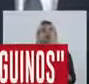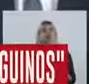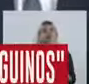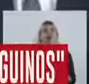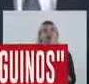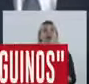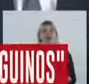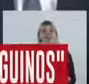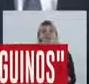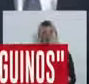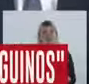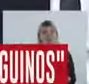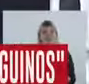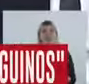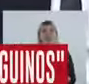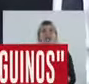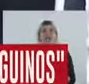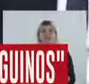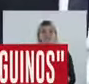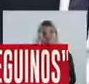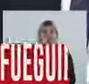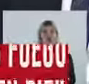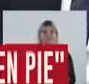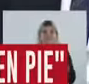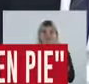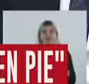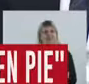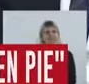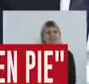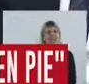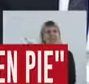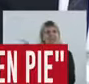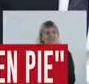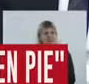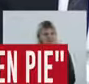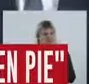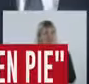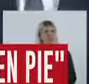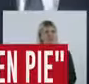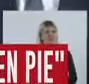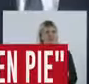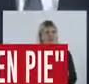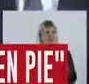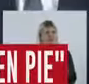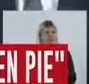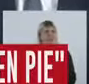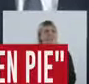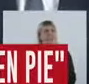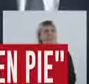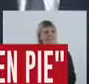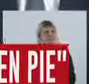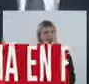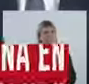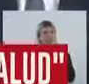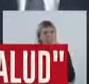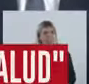era de Antonio, que Antonio se la había copiado a alguien. Pero Antonio Cafiero decía una frase que yo siempre repito, y que el otro día